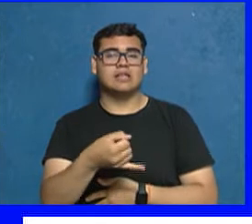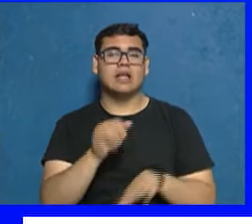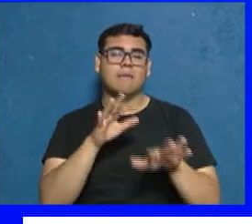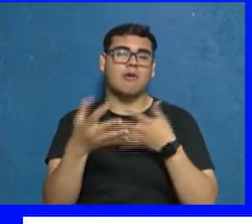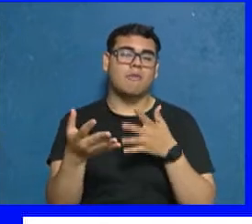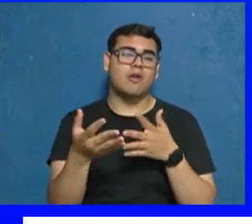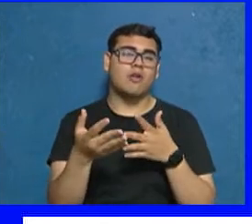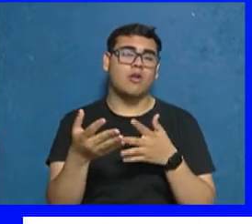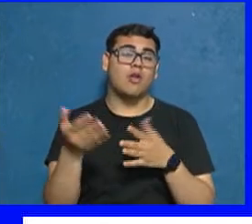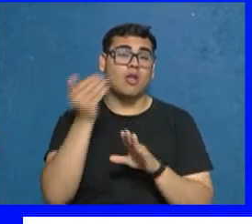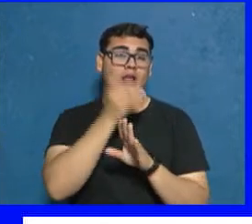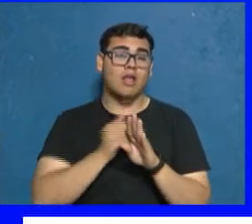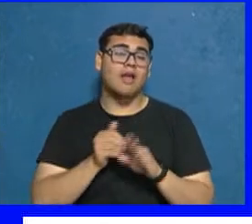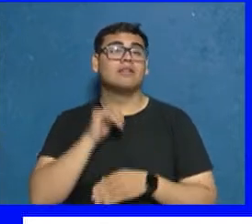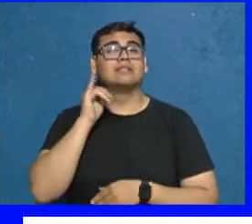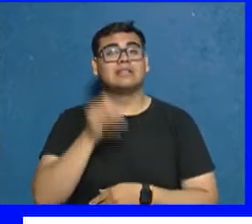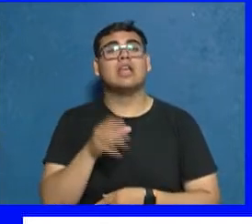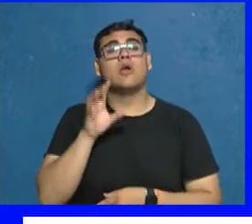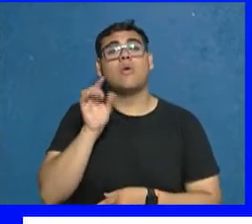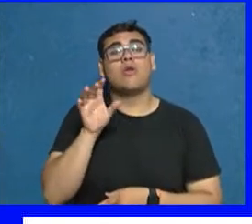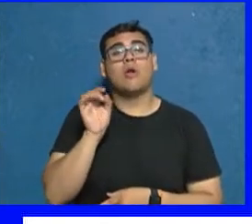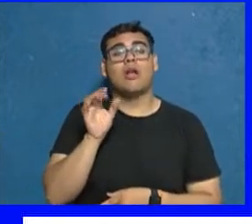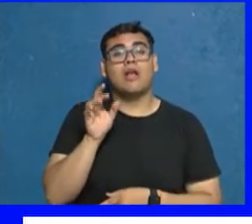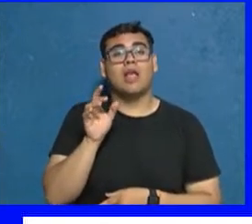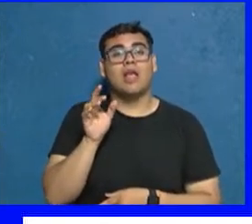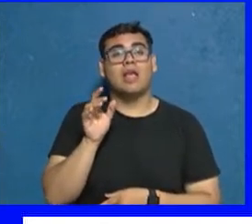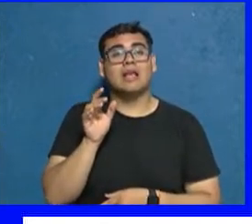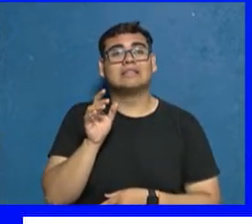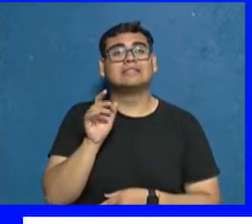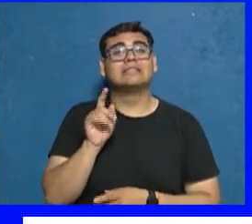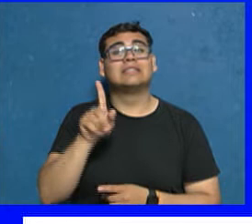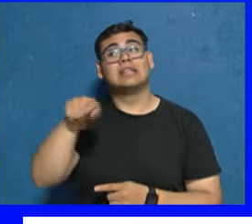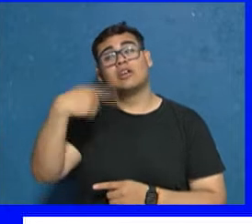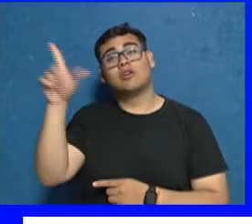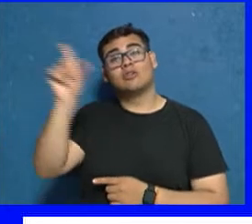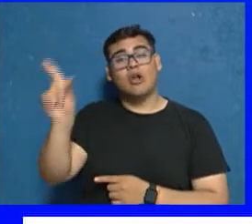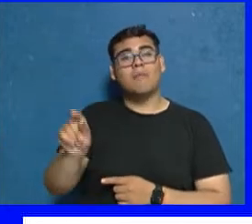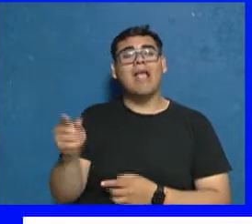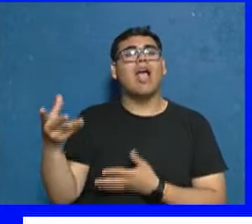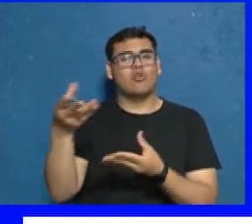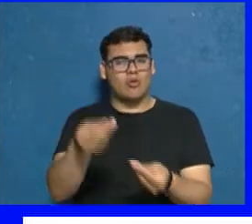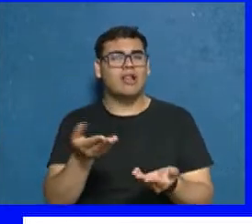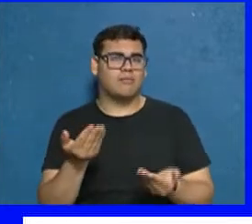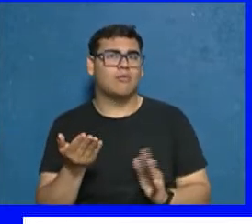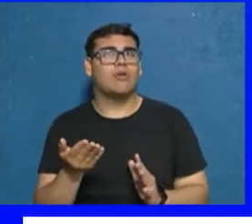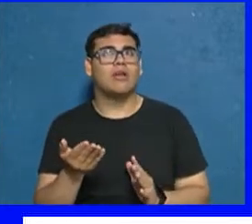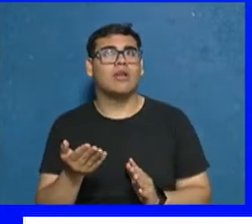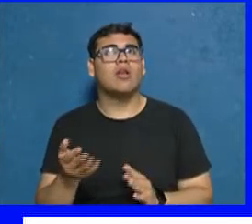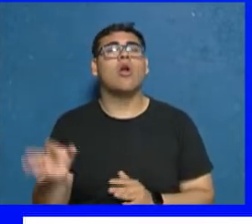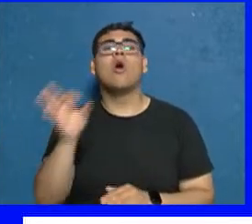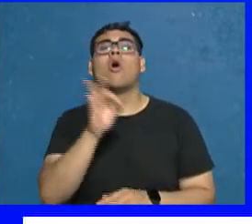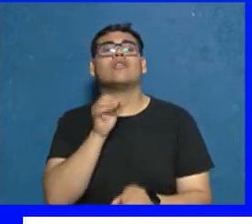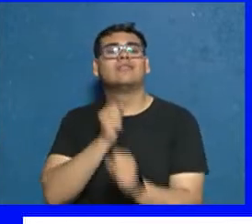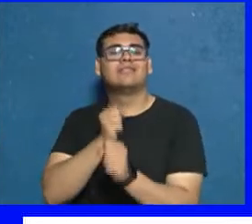la mitad dijo que seguiría solo si alguien lo pudiera ayudar en el país de destino o si tuviese un